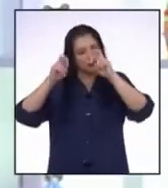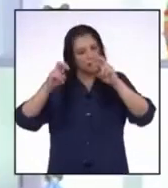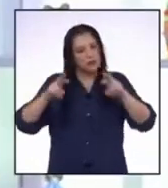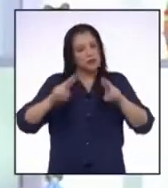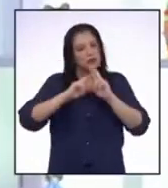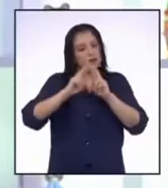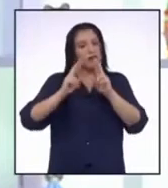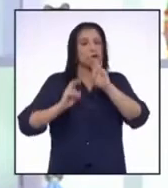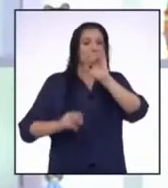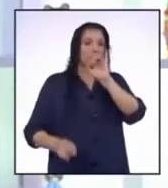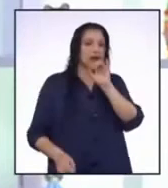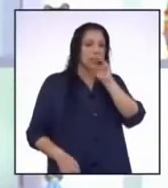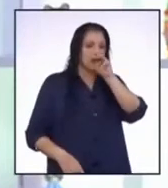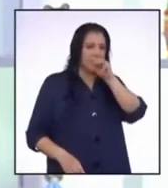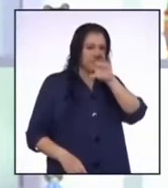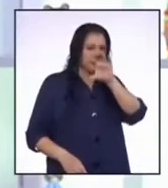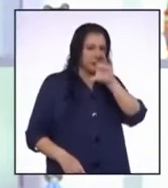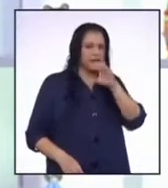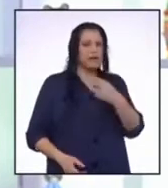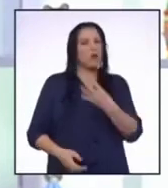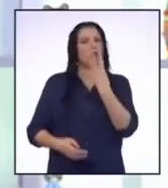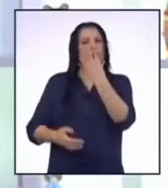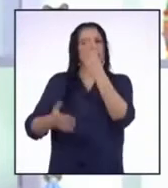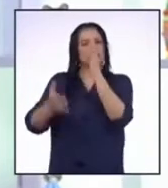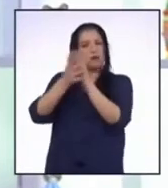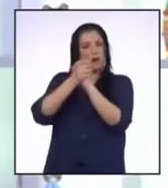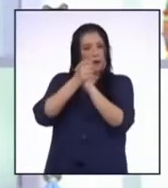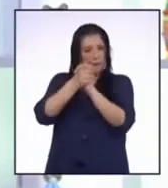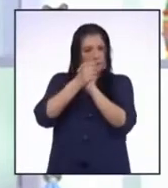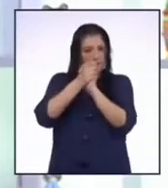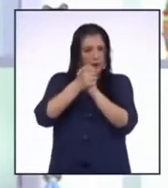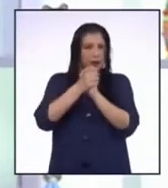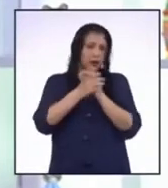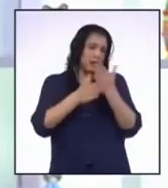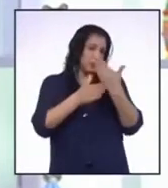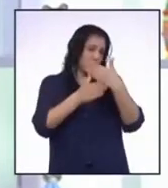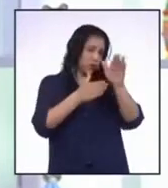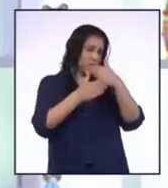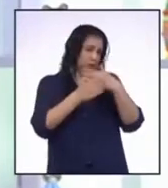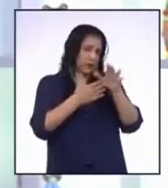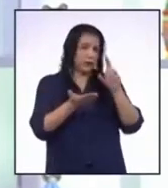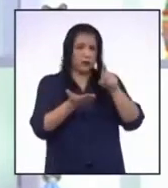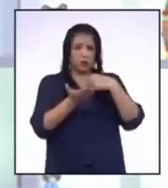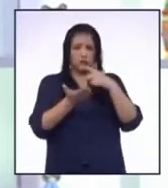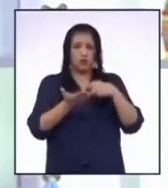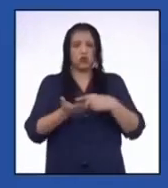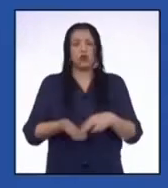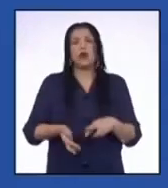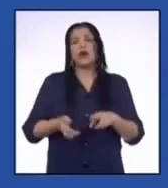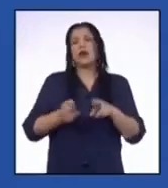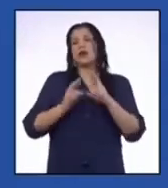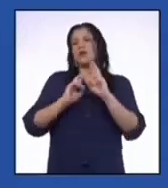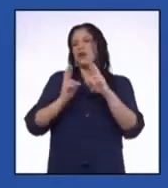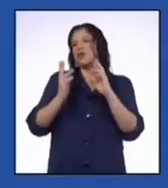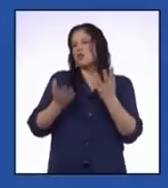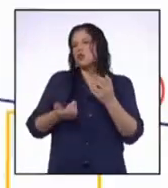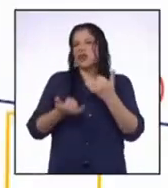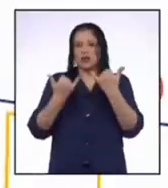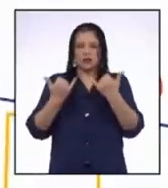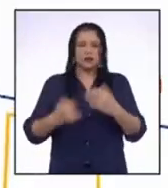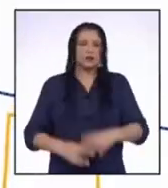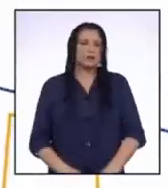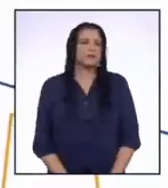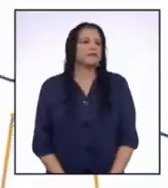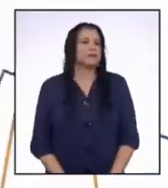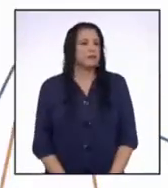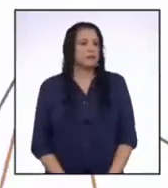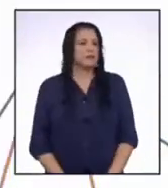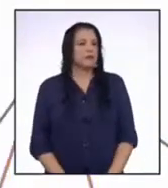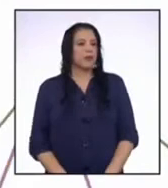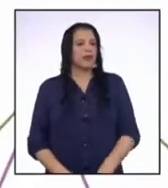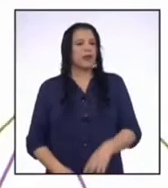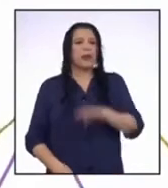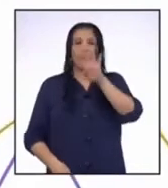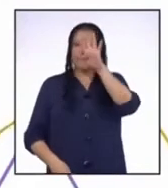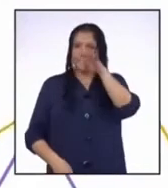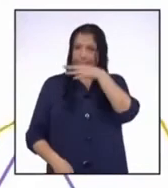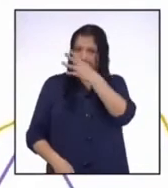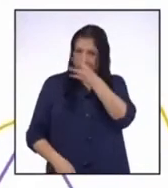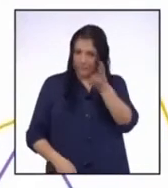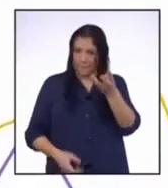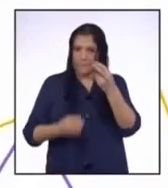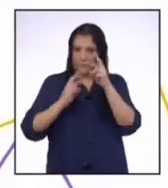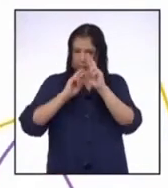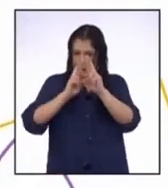del IMC de 4 amigas y amigos que nos compartieron sus resultados el día de hoy. Y estos son los resultados